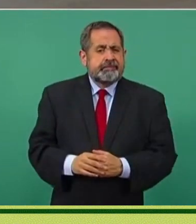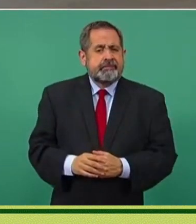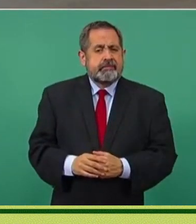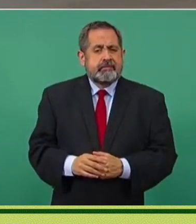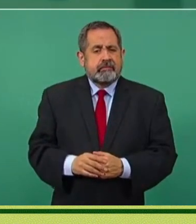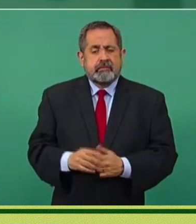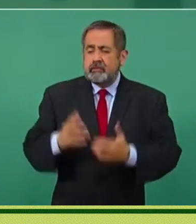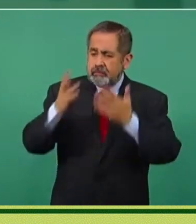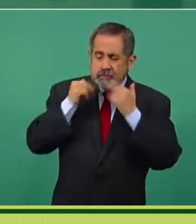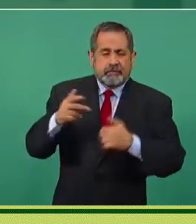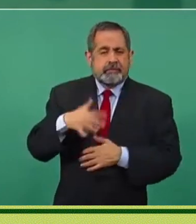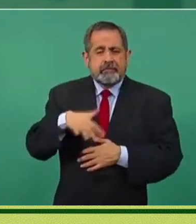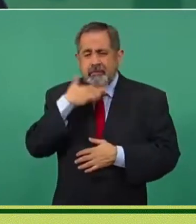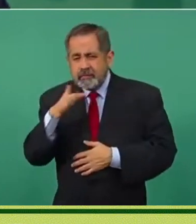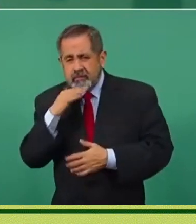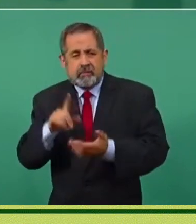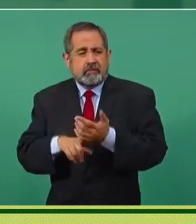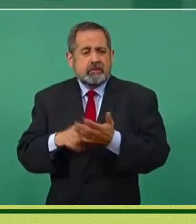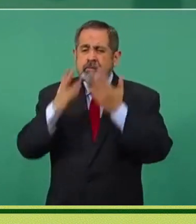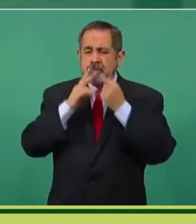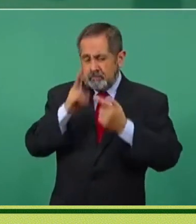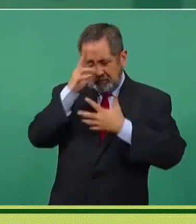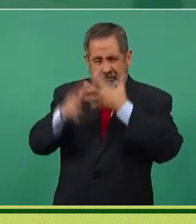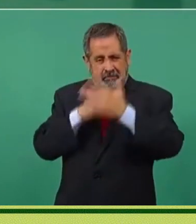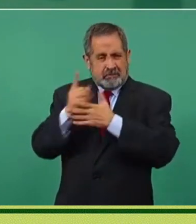Y como no hay corrupción, no hay violencia.